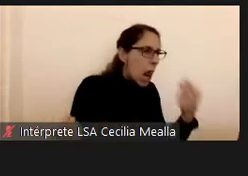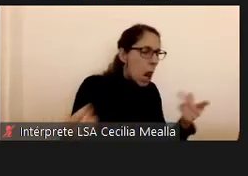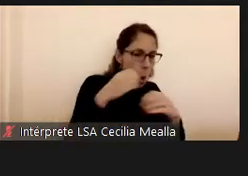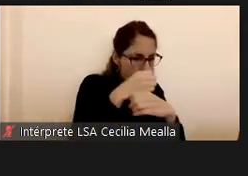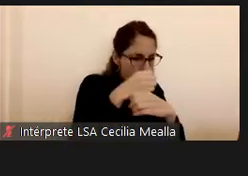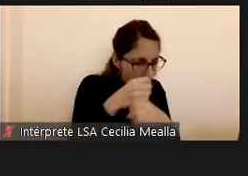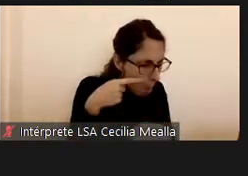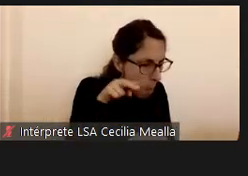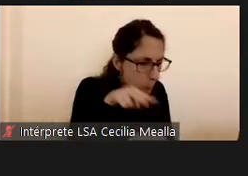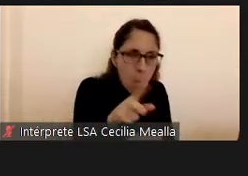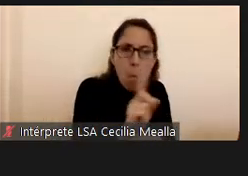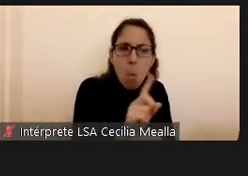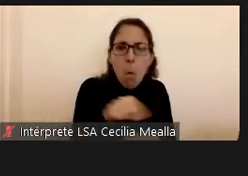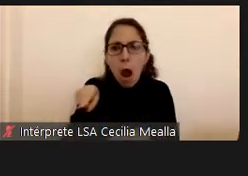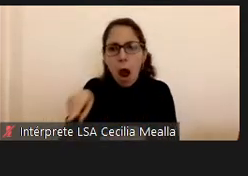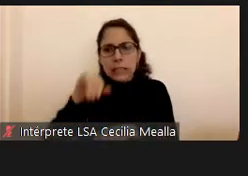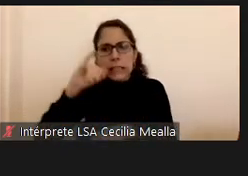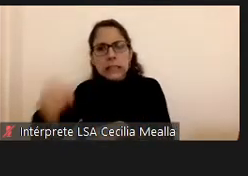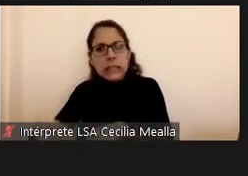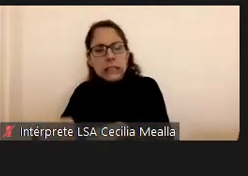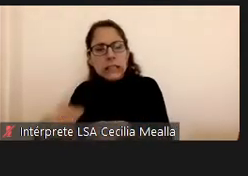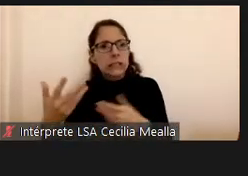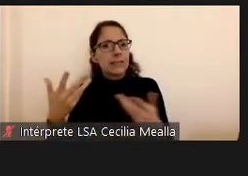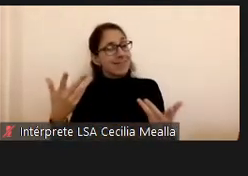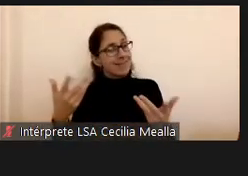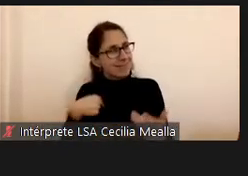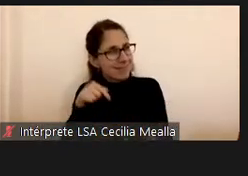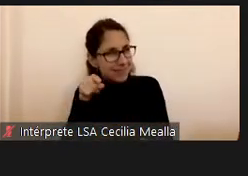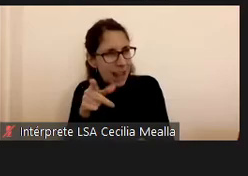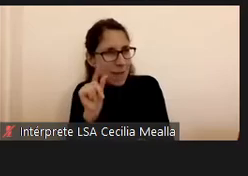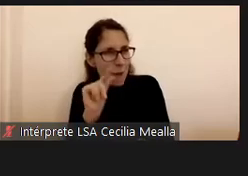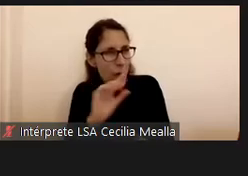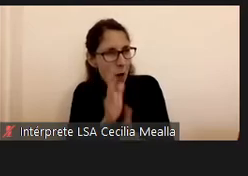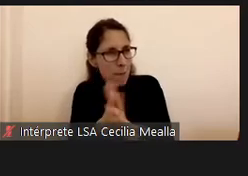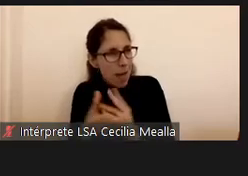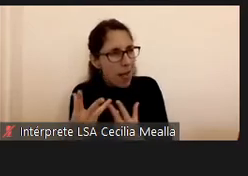¿Sí? Entonces ya ahí les doy una pista cuál tiene mayor resolución.